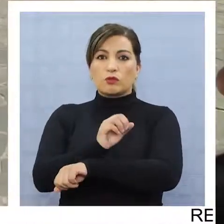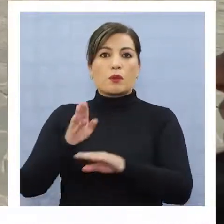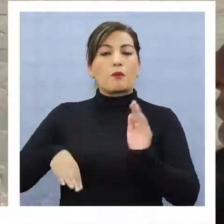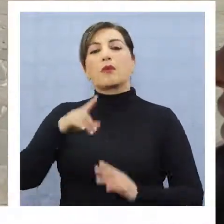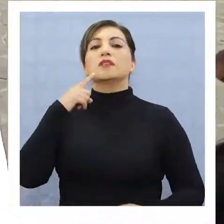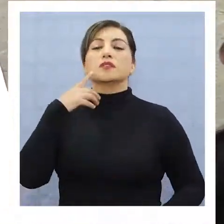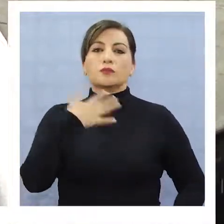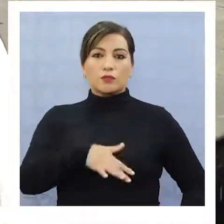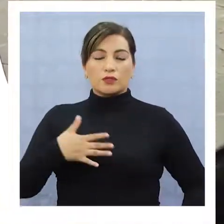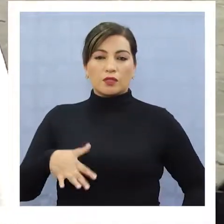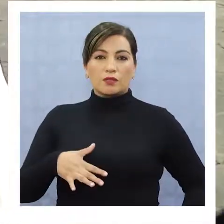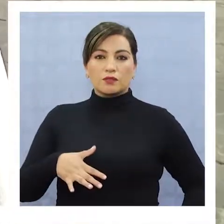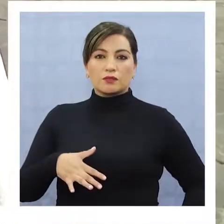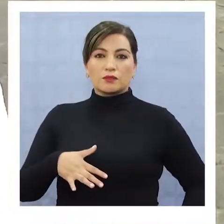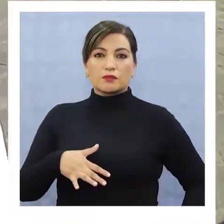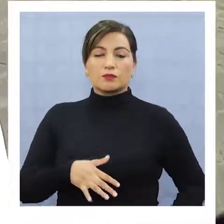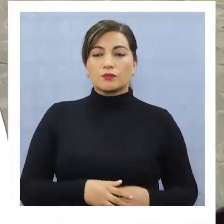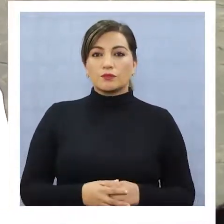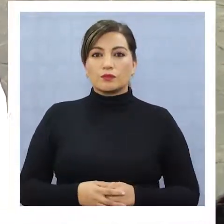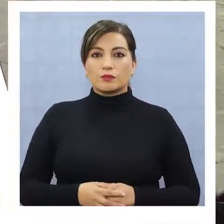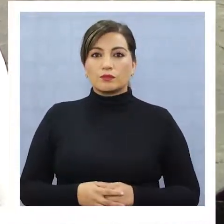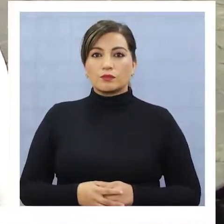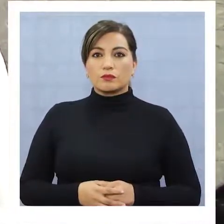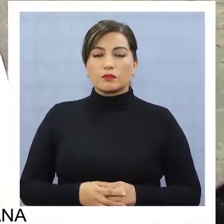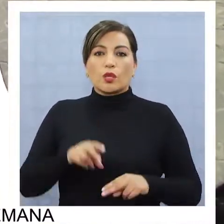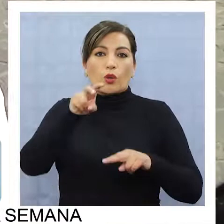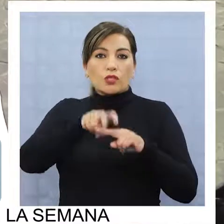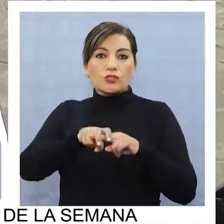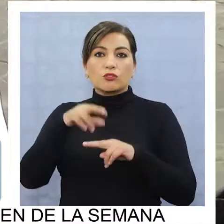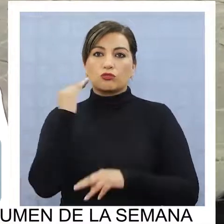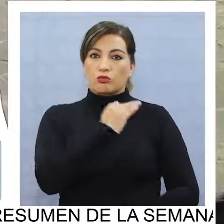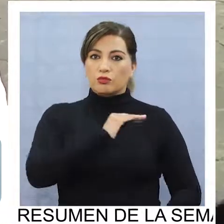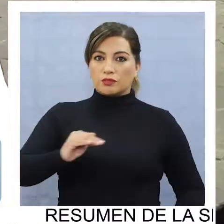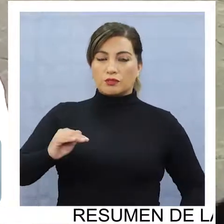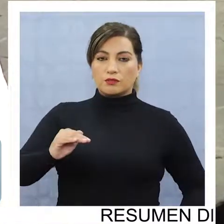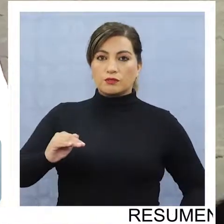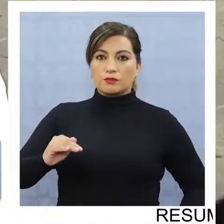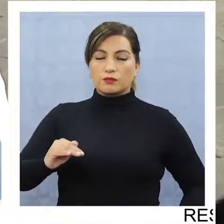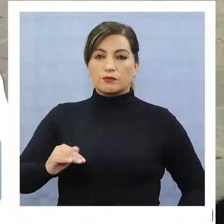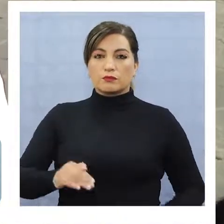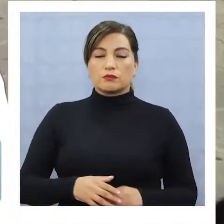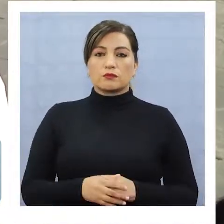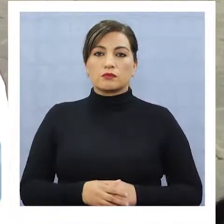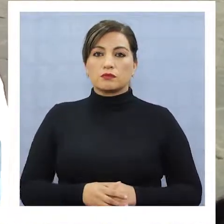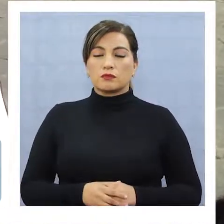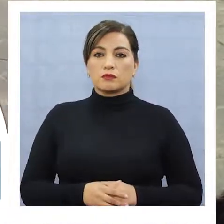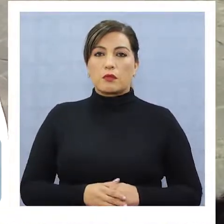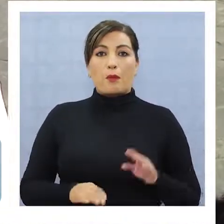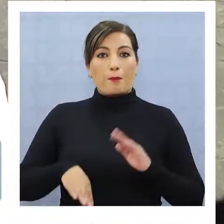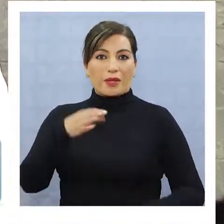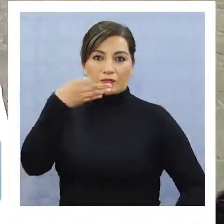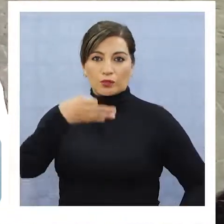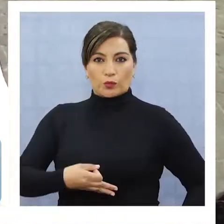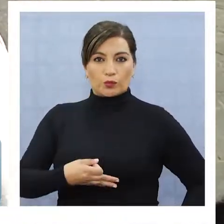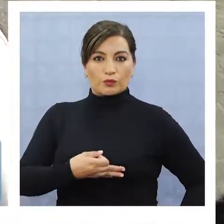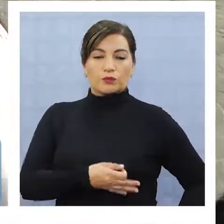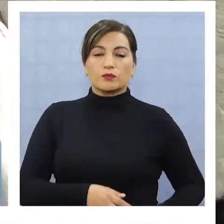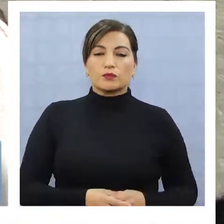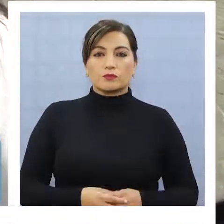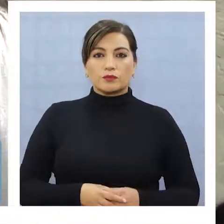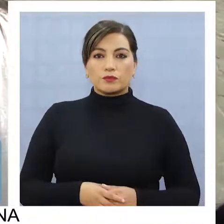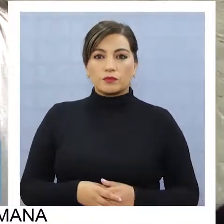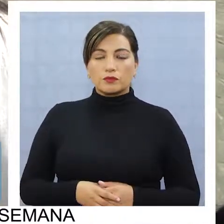lo más importante son los asientos de los niños, para que estén más seguros,